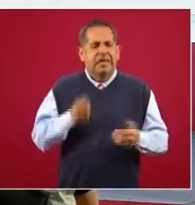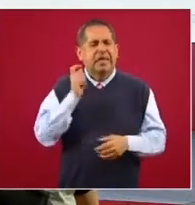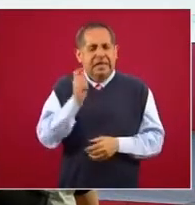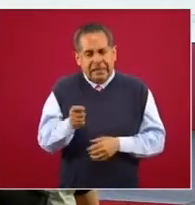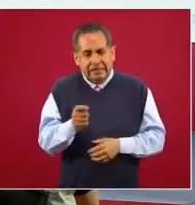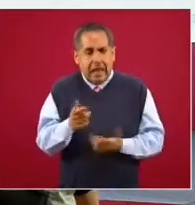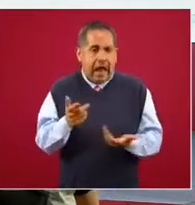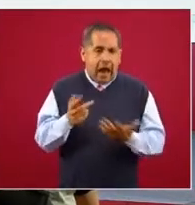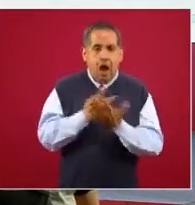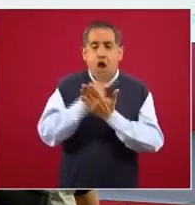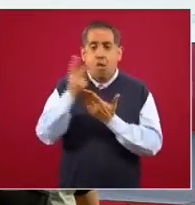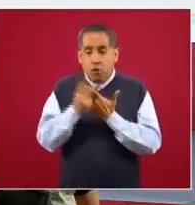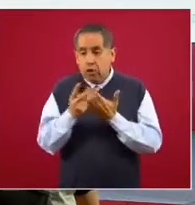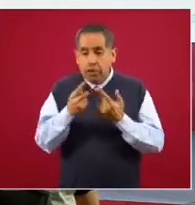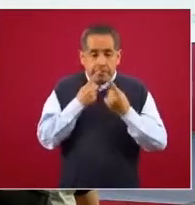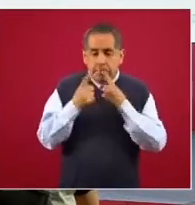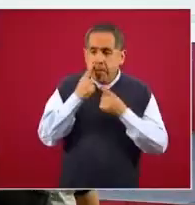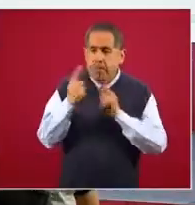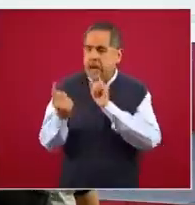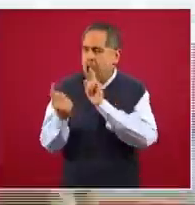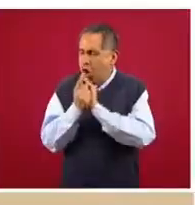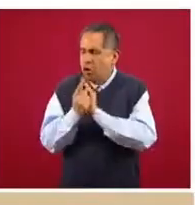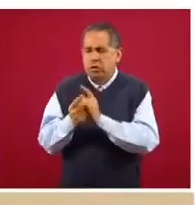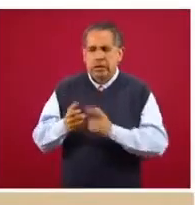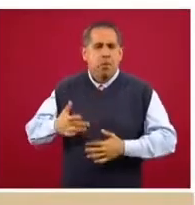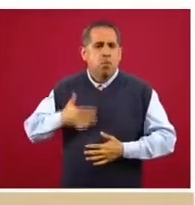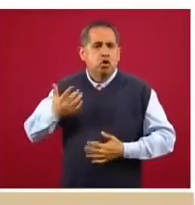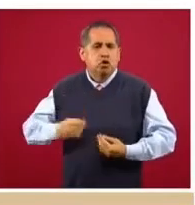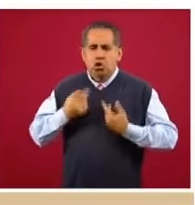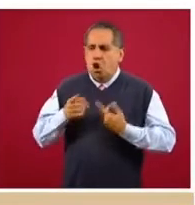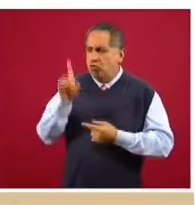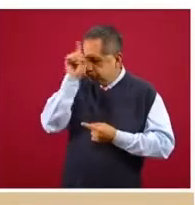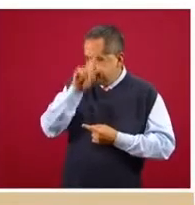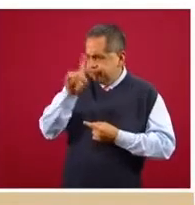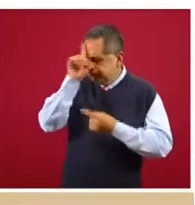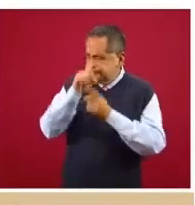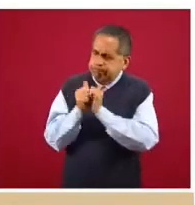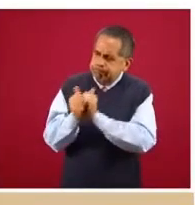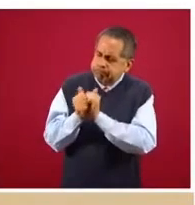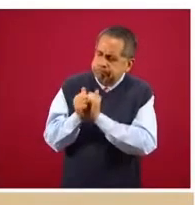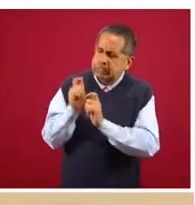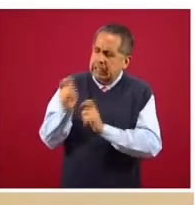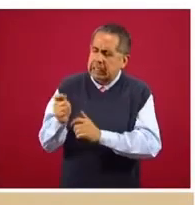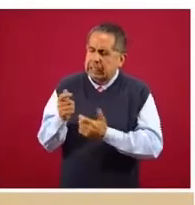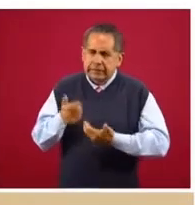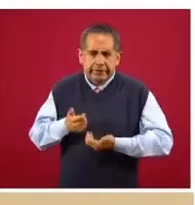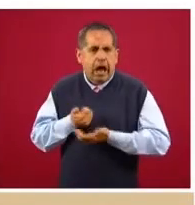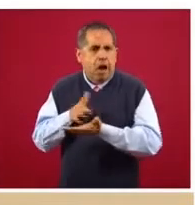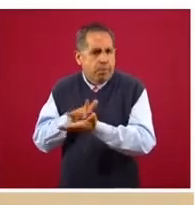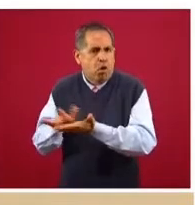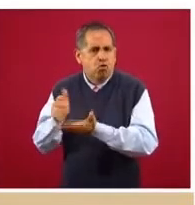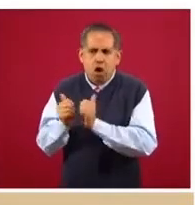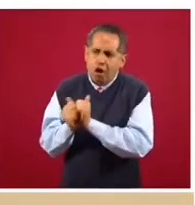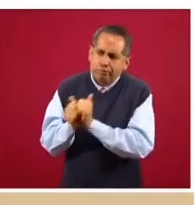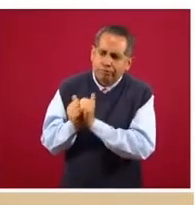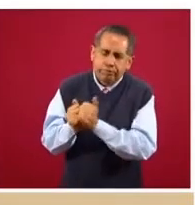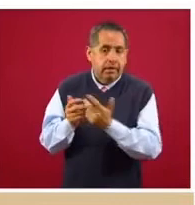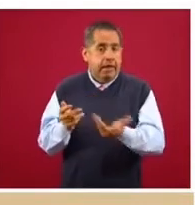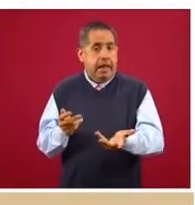es un programa de acompañamiento emocional para las y los jóvenes de México. Es una